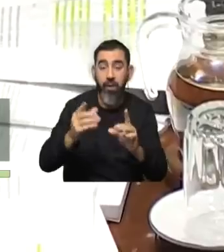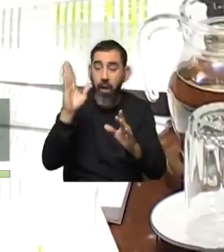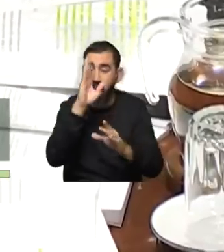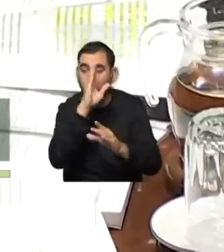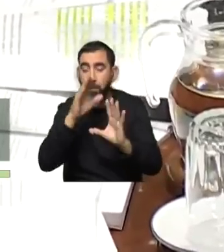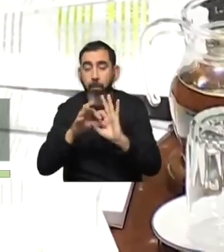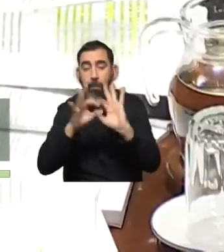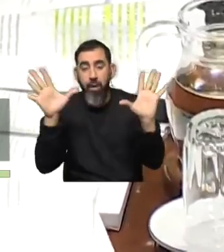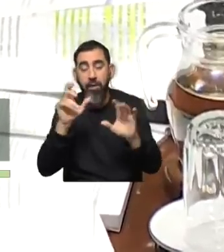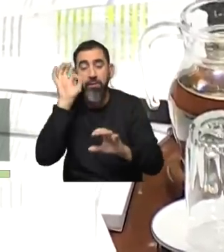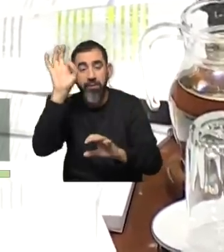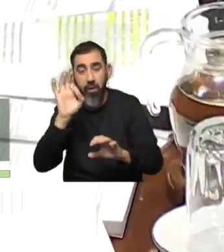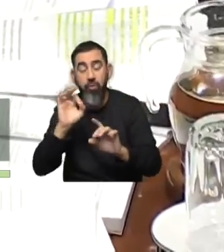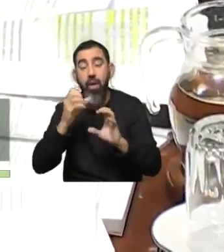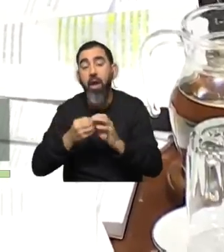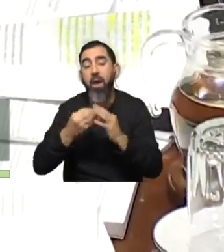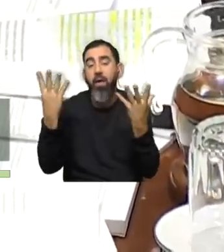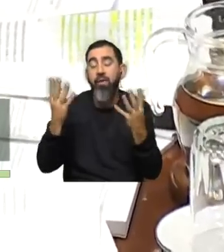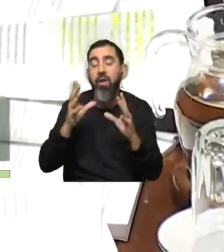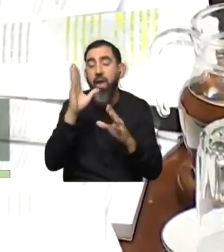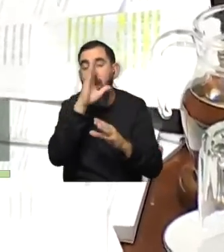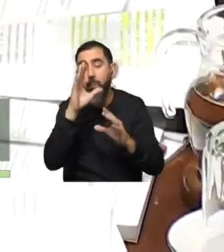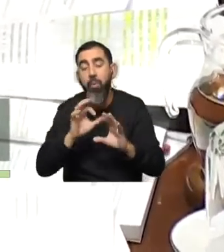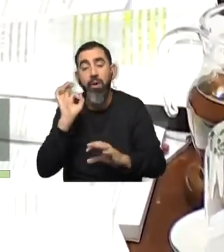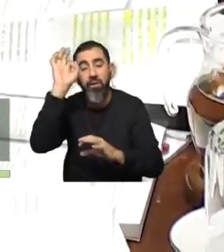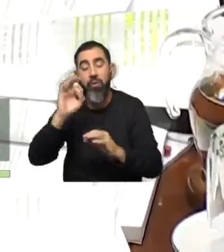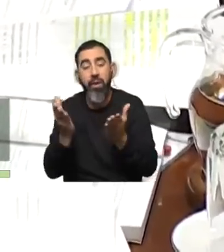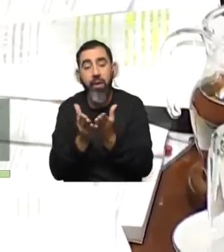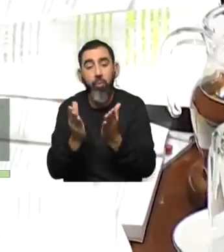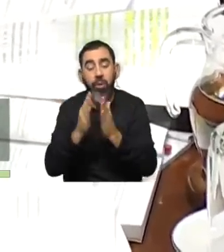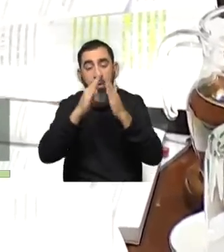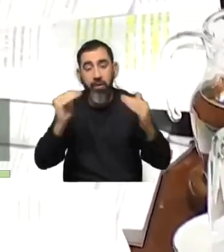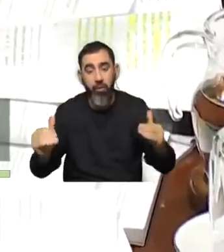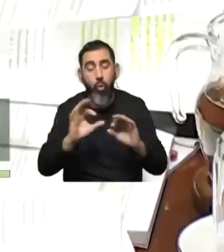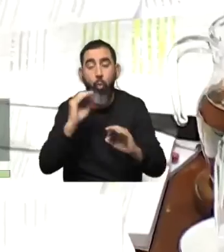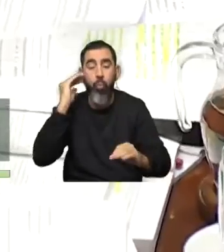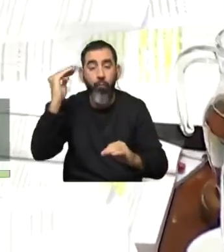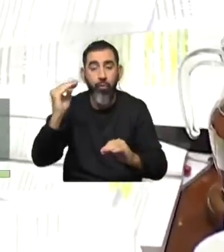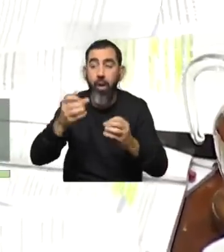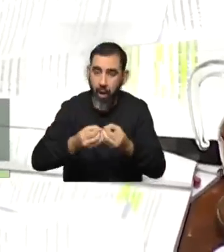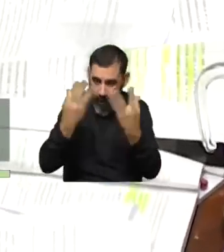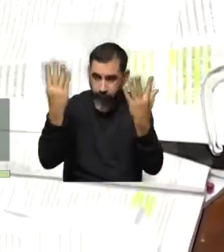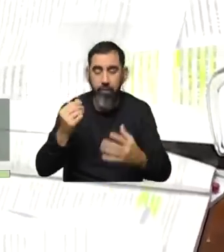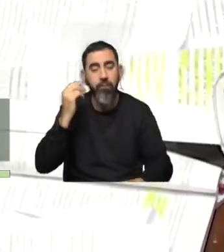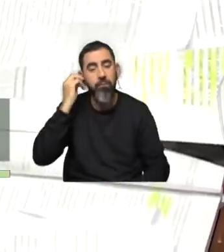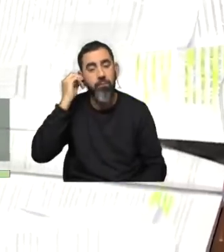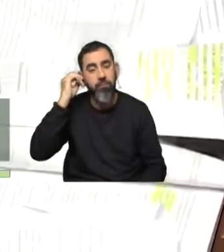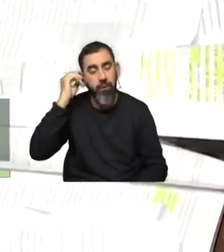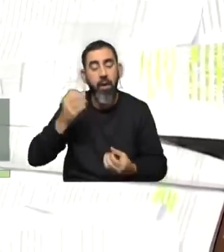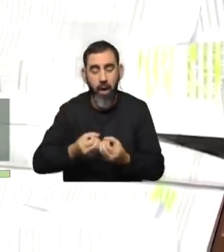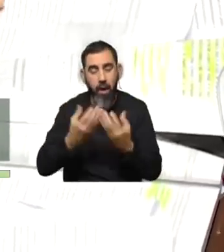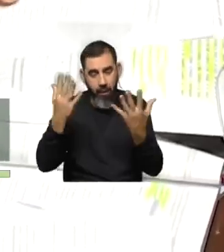en democracia a senadores, es grave que haya espionaje en democracia a estudiantes del Cerrito o a profesores, es grave, es